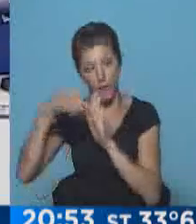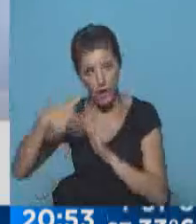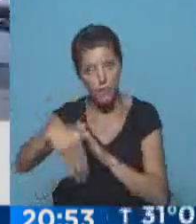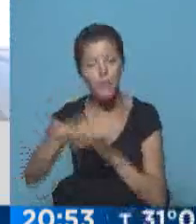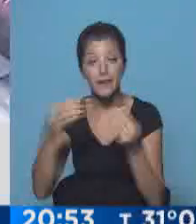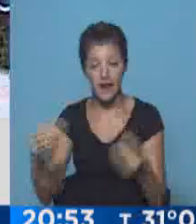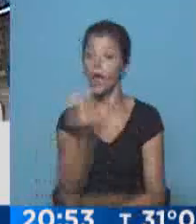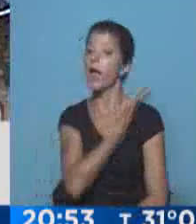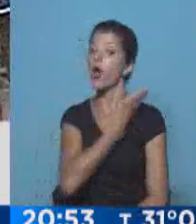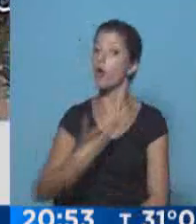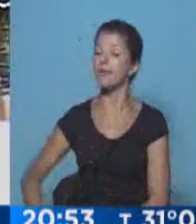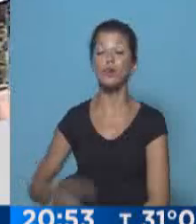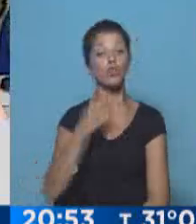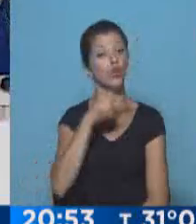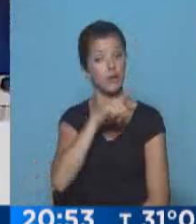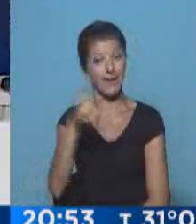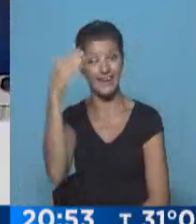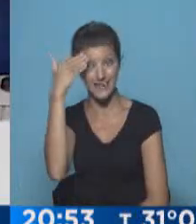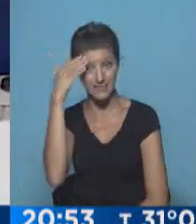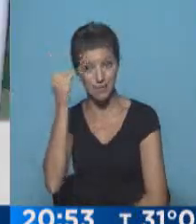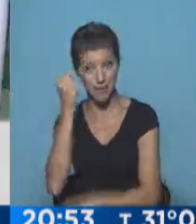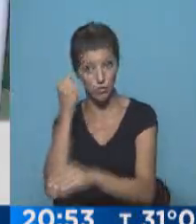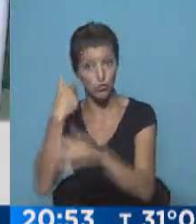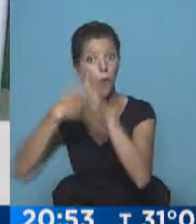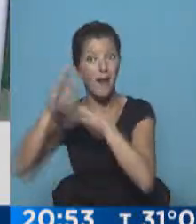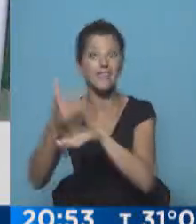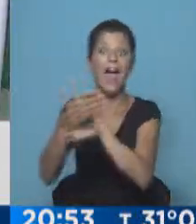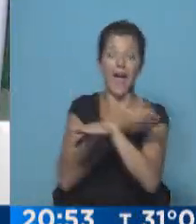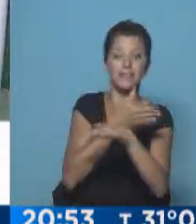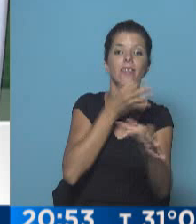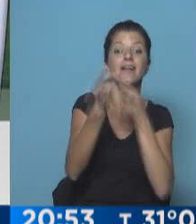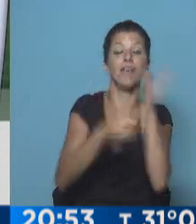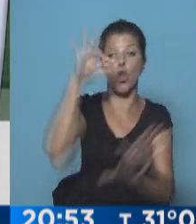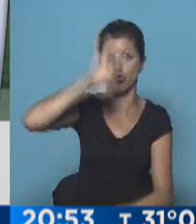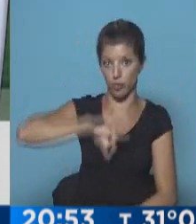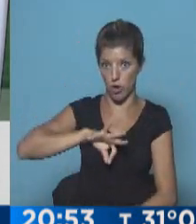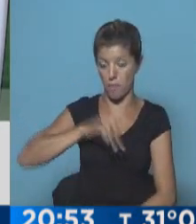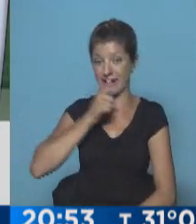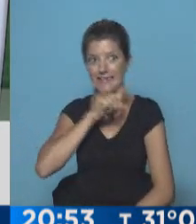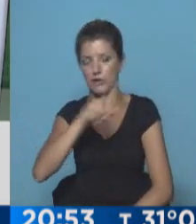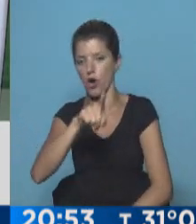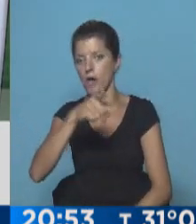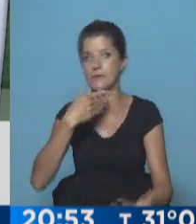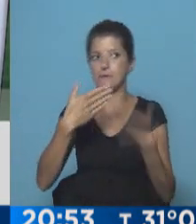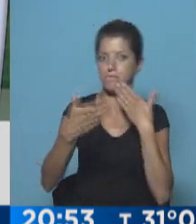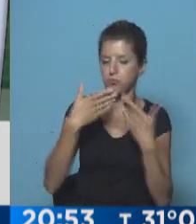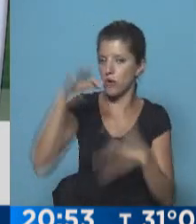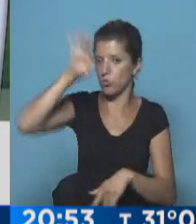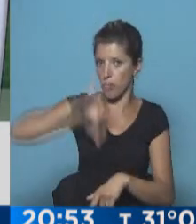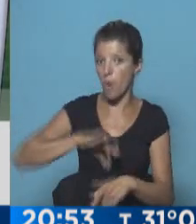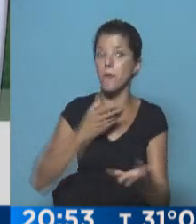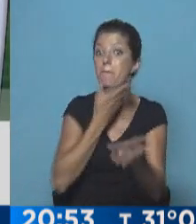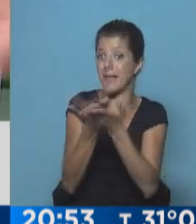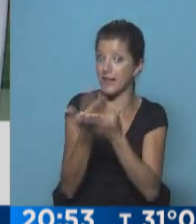no quiere que se vaya más de 15 antes de las paritarias, porque si no tiene temor de que las paritarias puedan llegar a subir, a pedir mucho